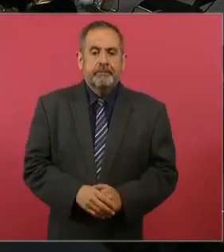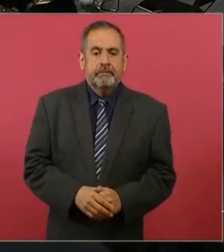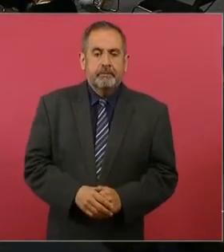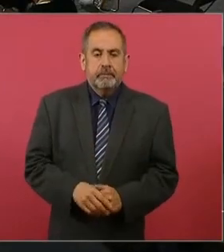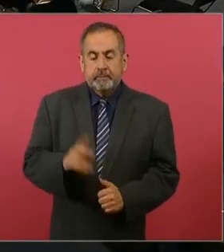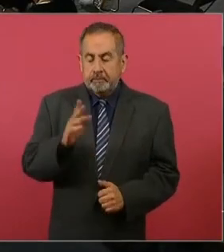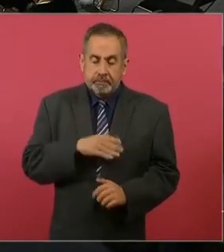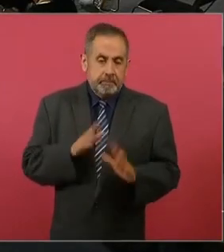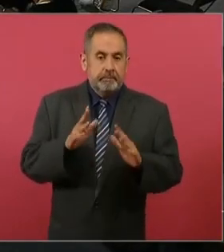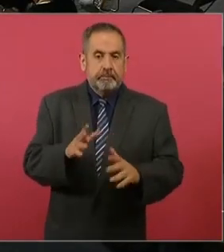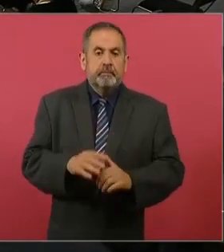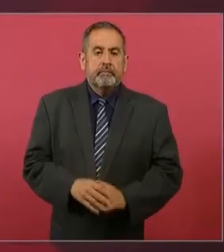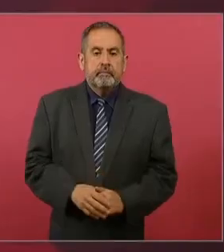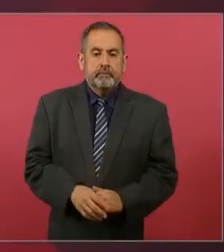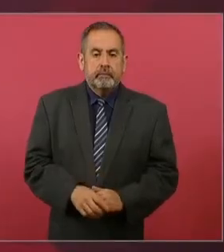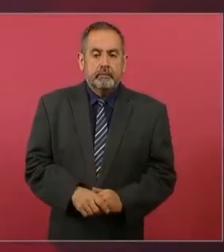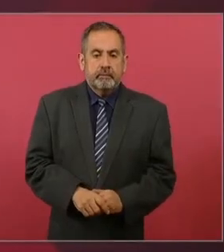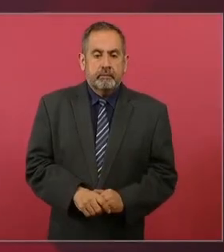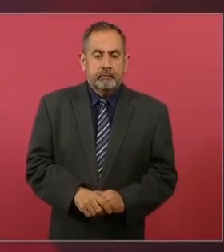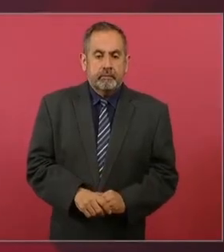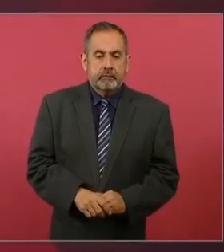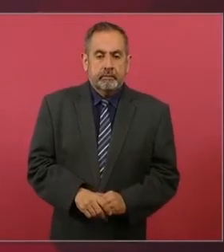Pero bueno,